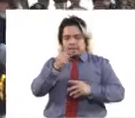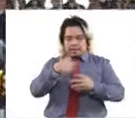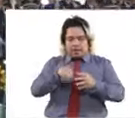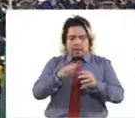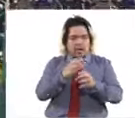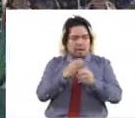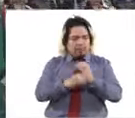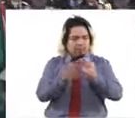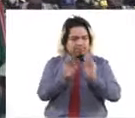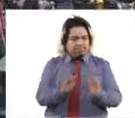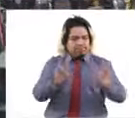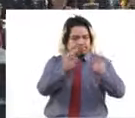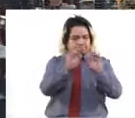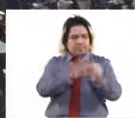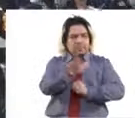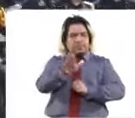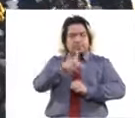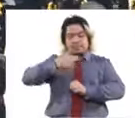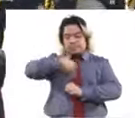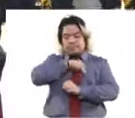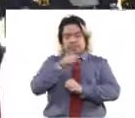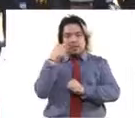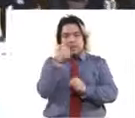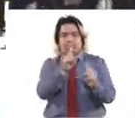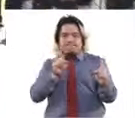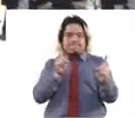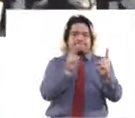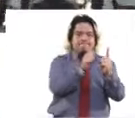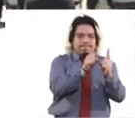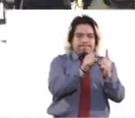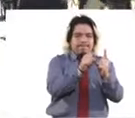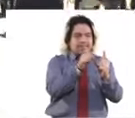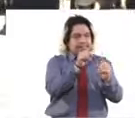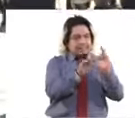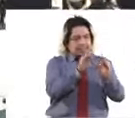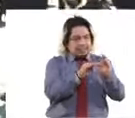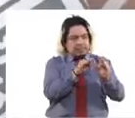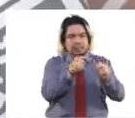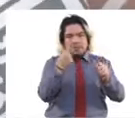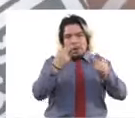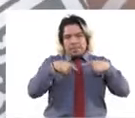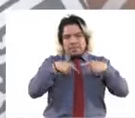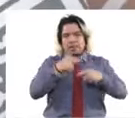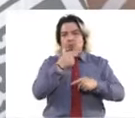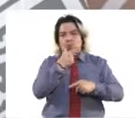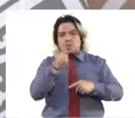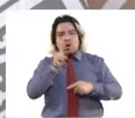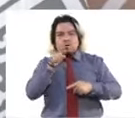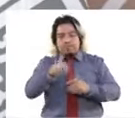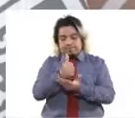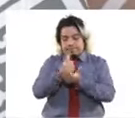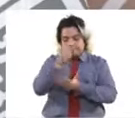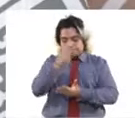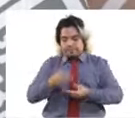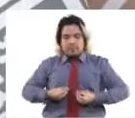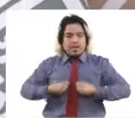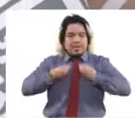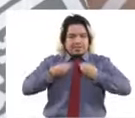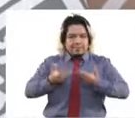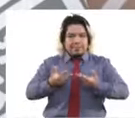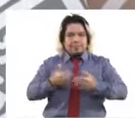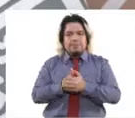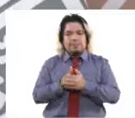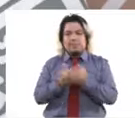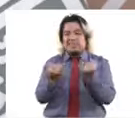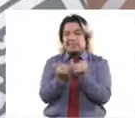más importantes ha sido trabajar de manera más cercana para consolidar la confianza de las y los ciudadanos. Gran parte del avance en